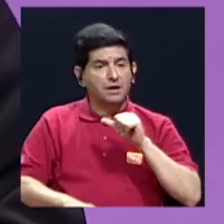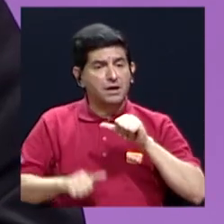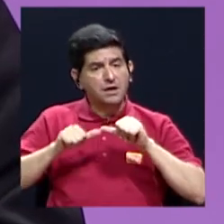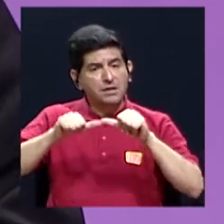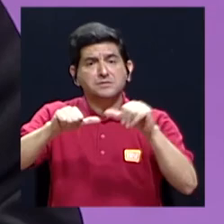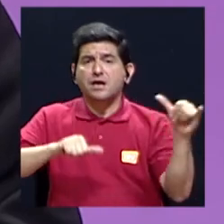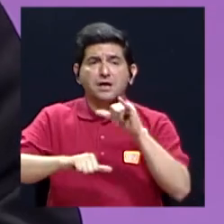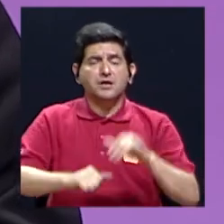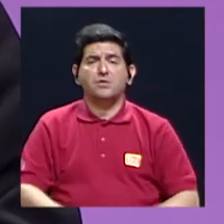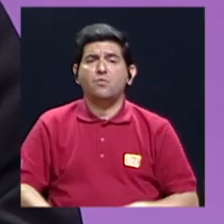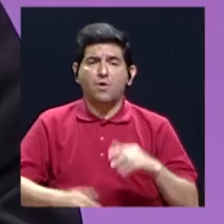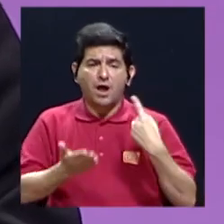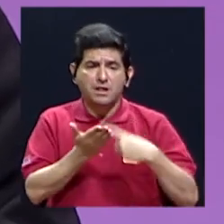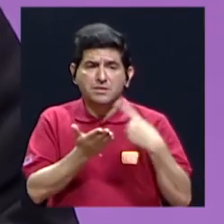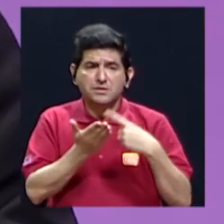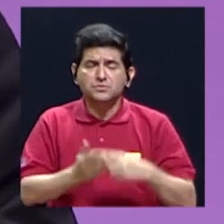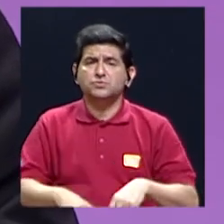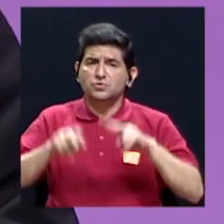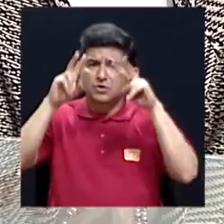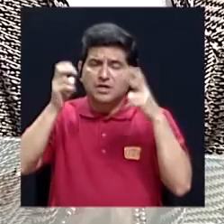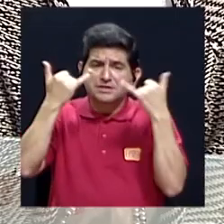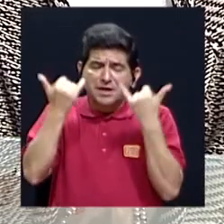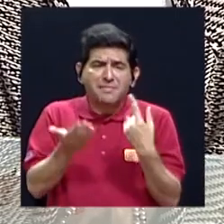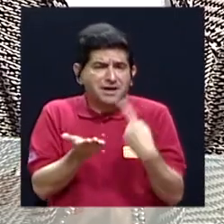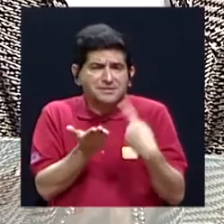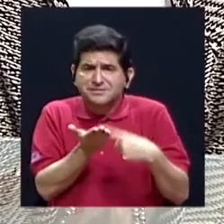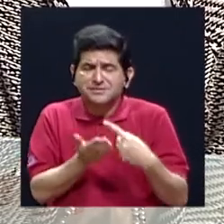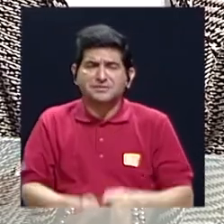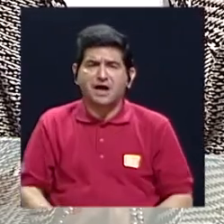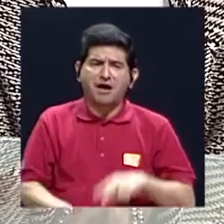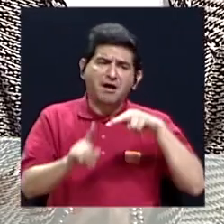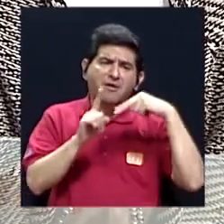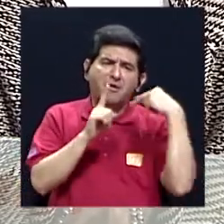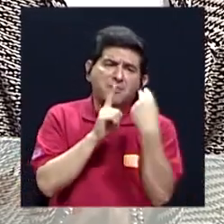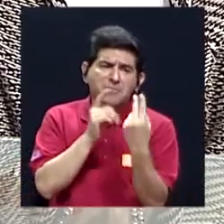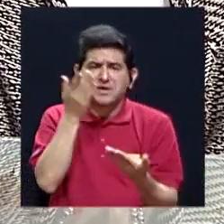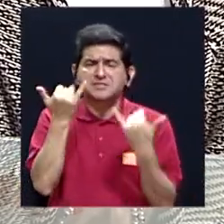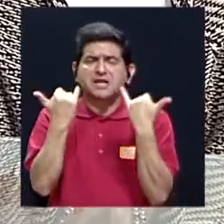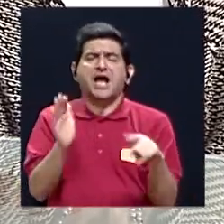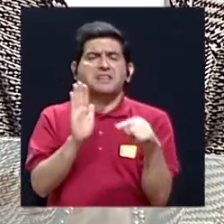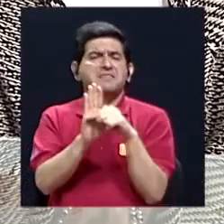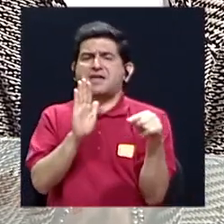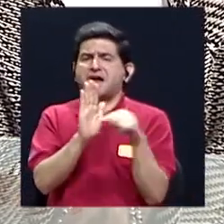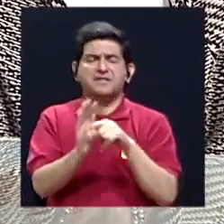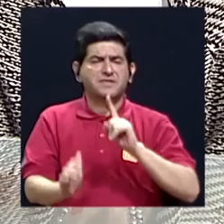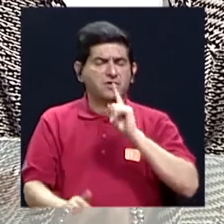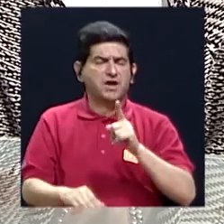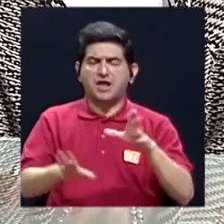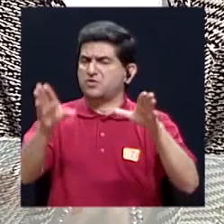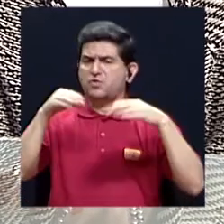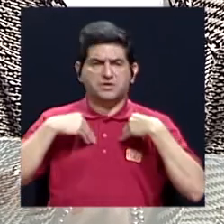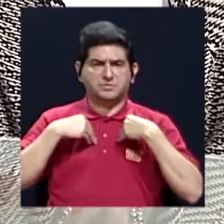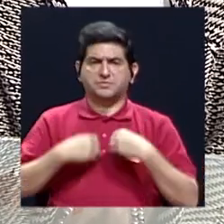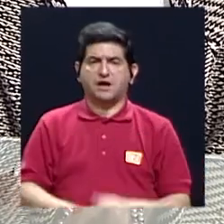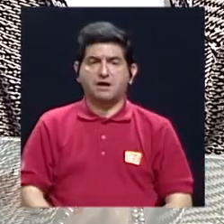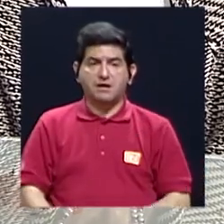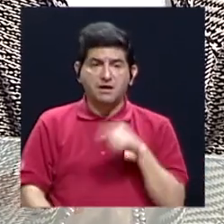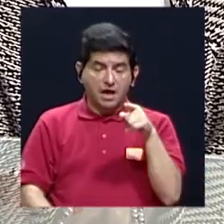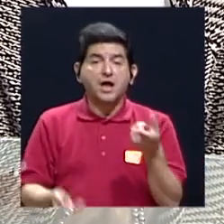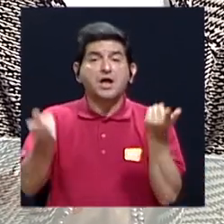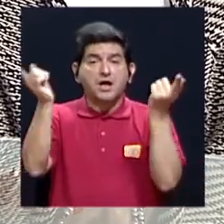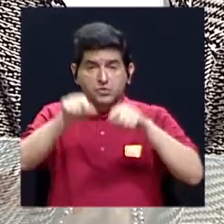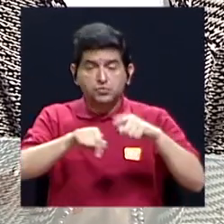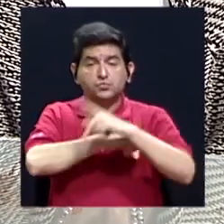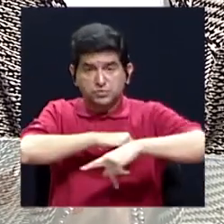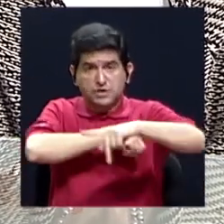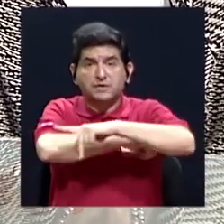que se falló y que se resolvió, y seguir sosteniendo puntos de vista que fueron denegados y declarados uh-huh. sin lugar. Eso es lo que está